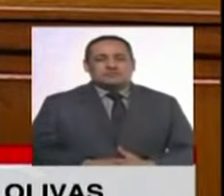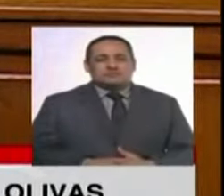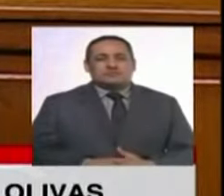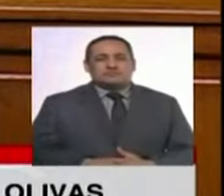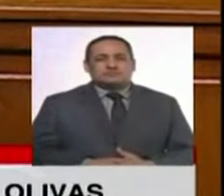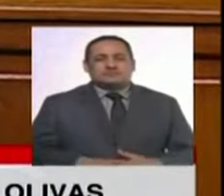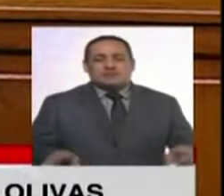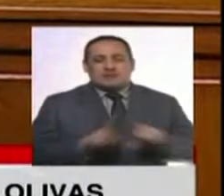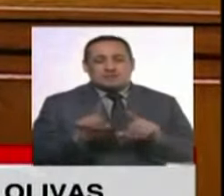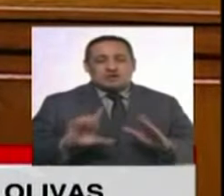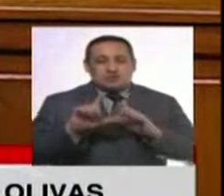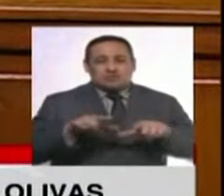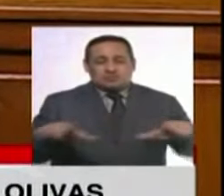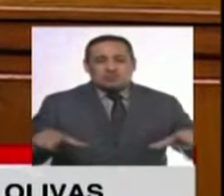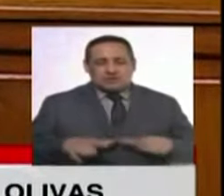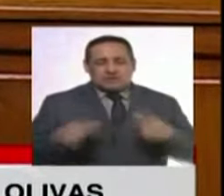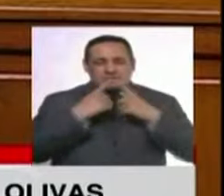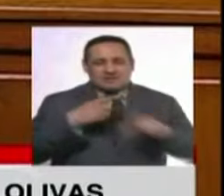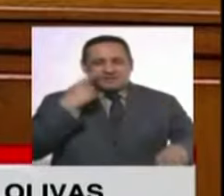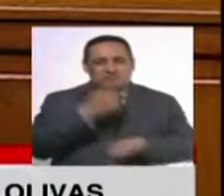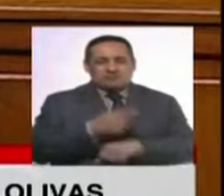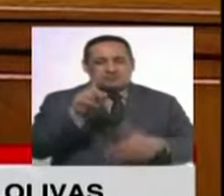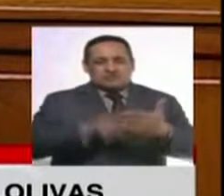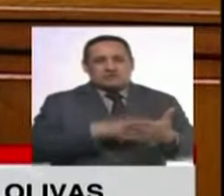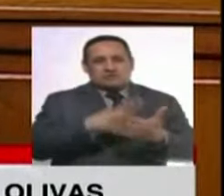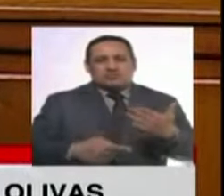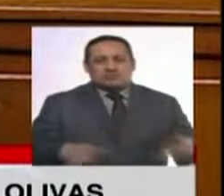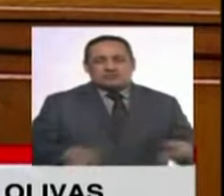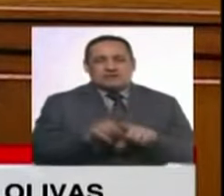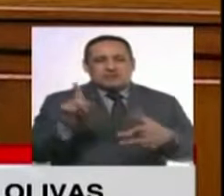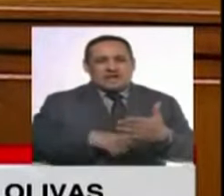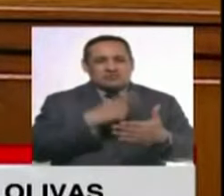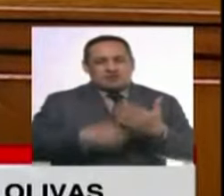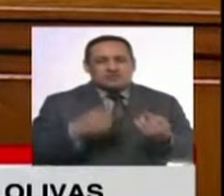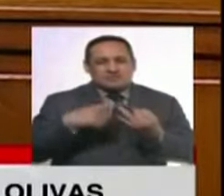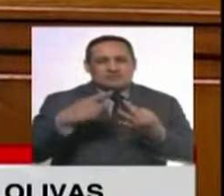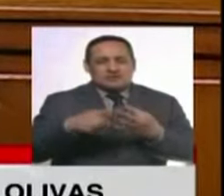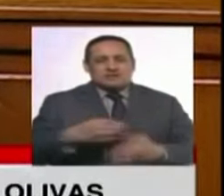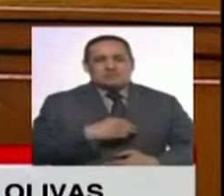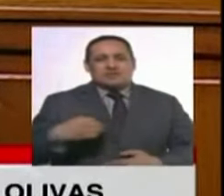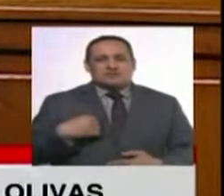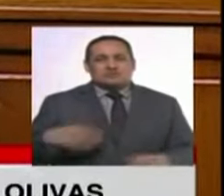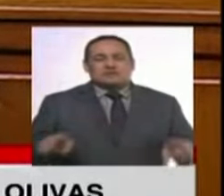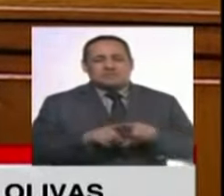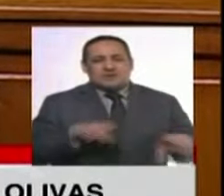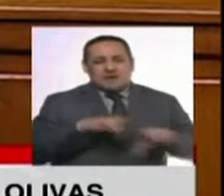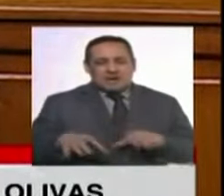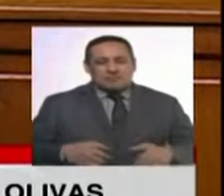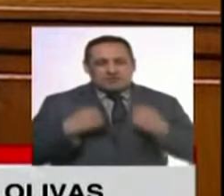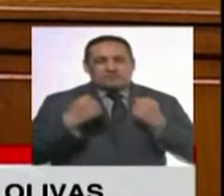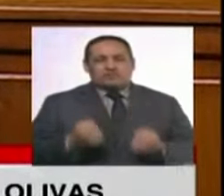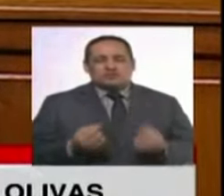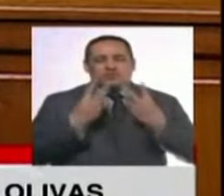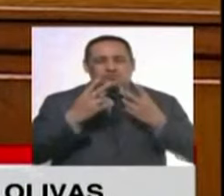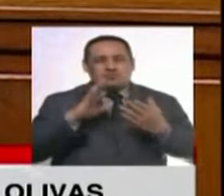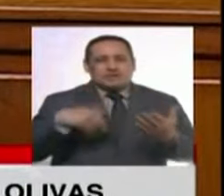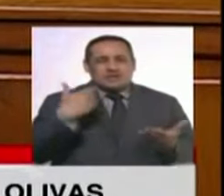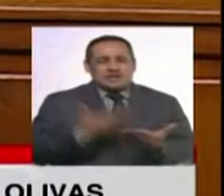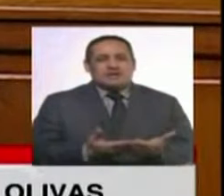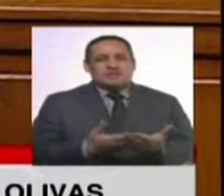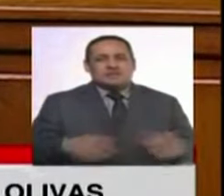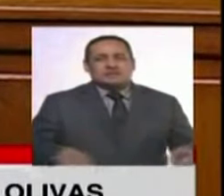en lugar de estar interpelando censurando ministros hagamos el esfuerzo por llegar